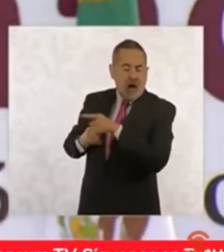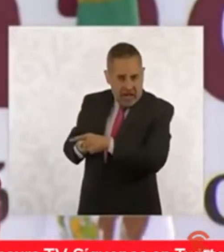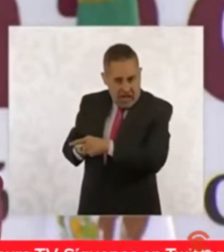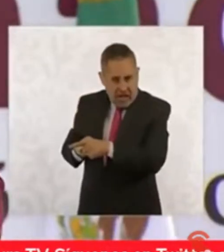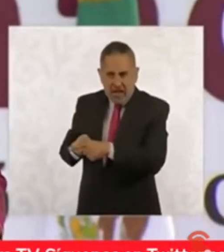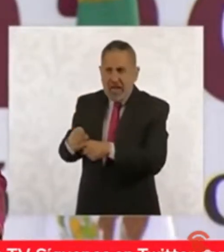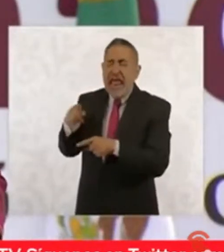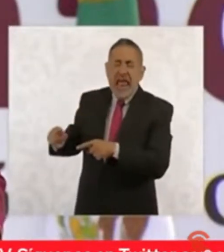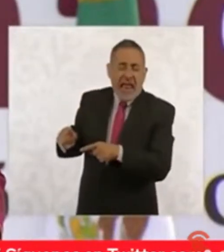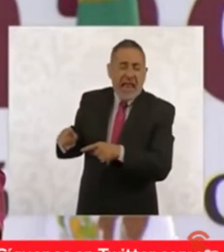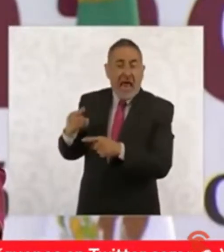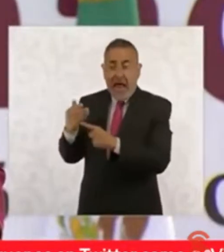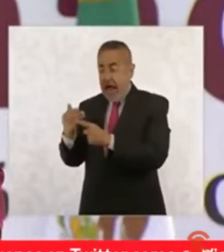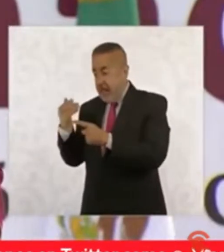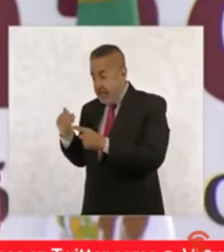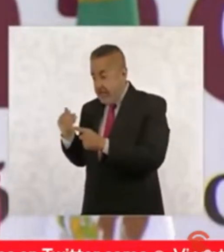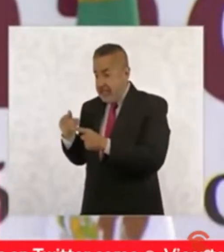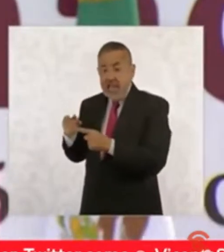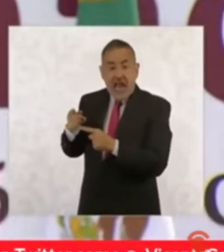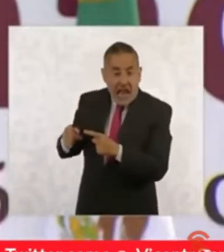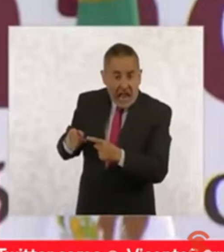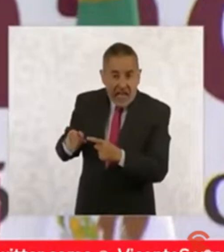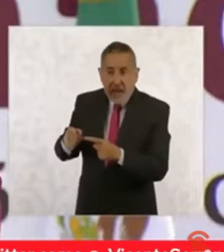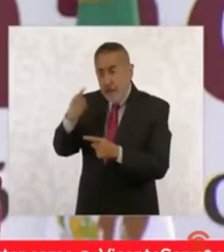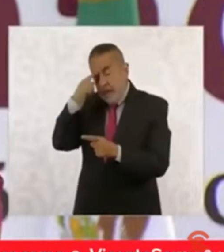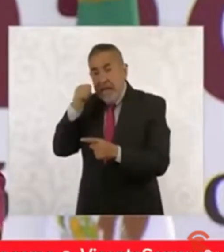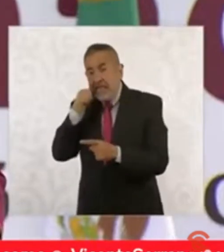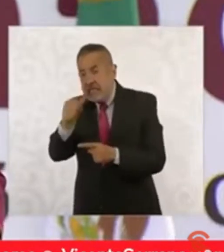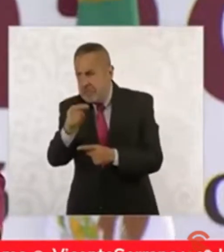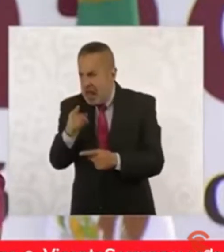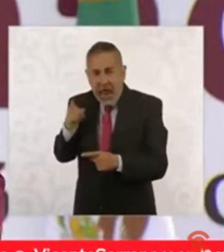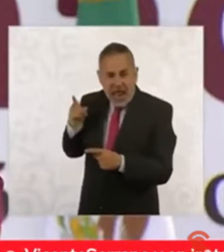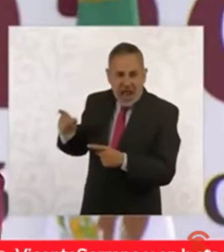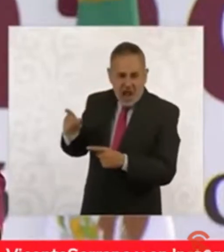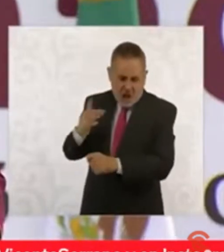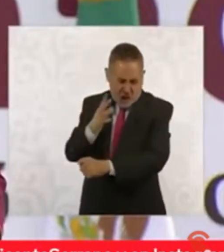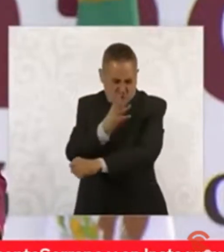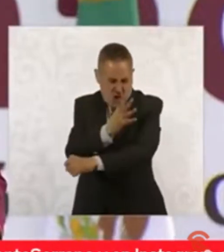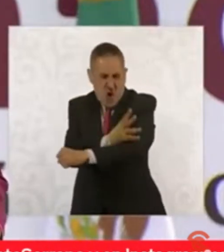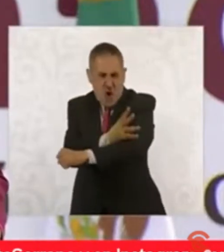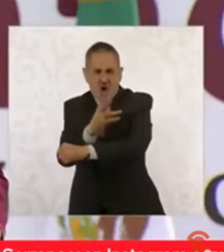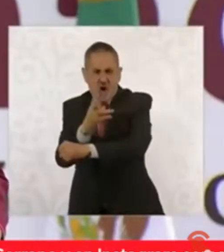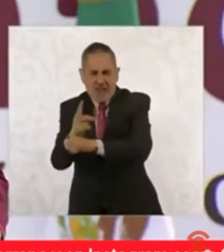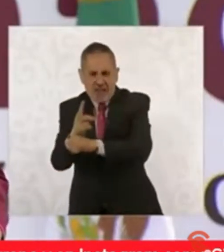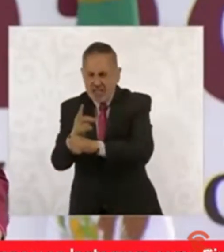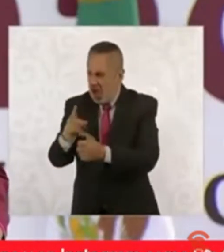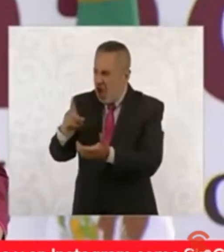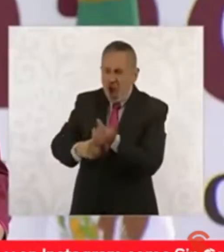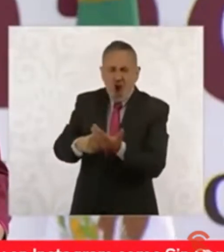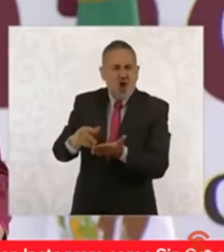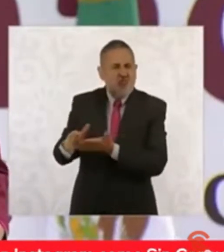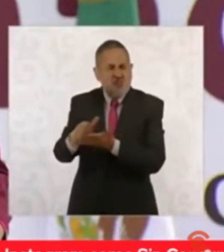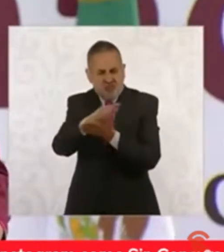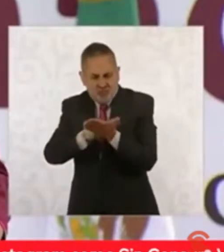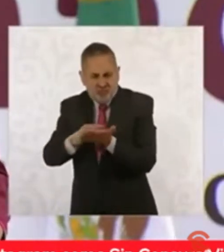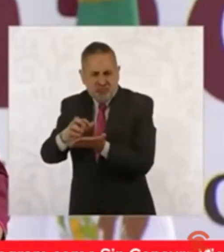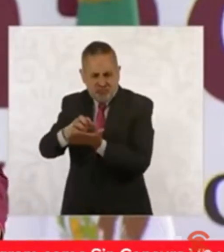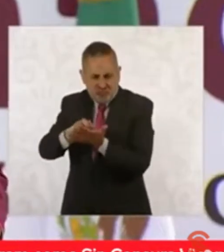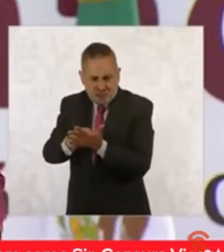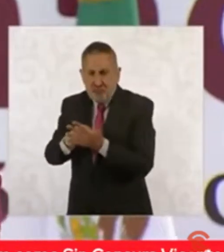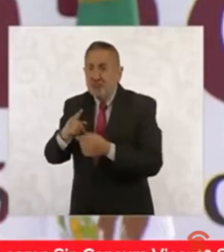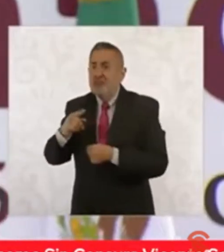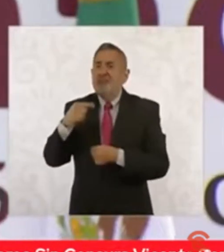y será siempre un ejemplo de honradez, de austeridad y de profundo amor